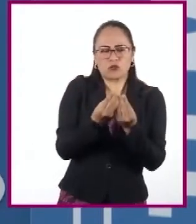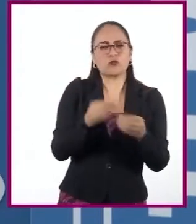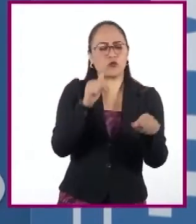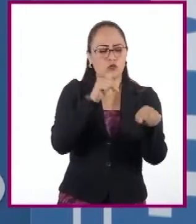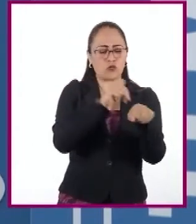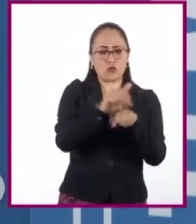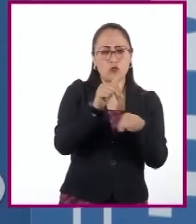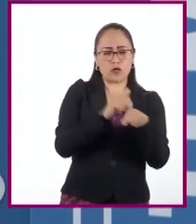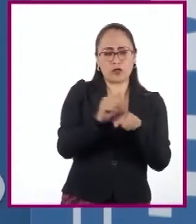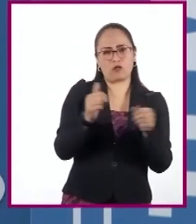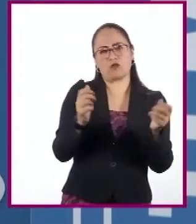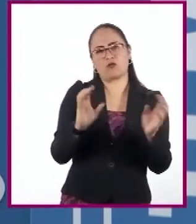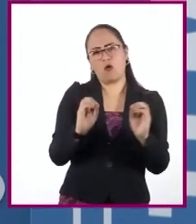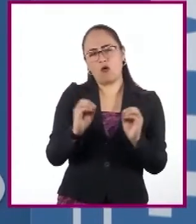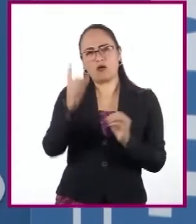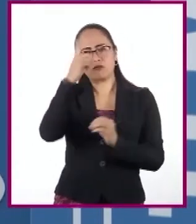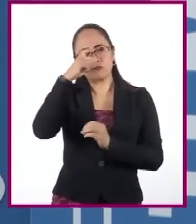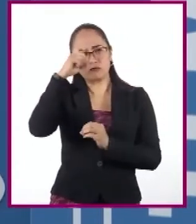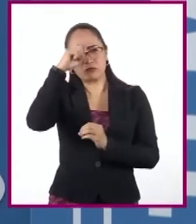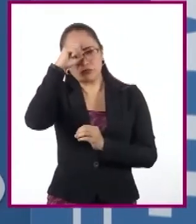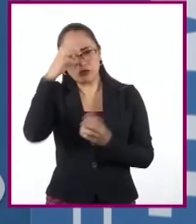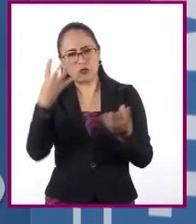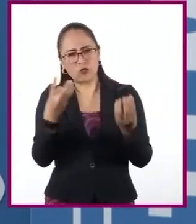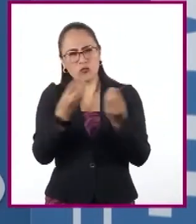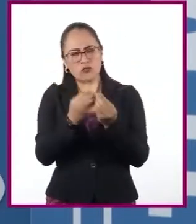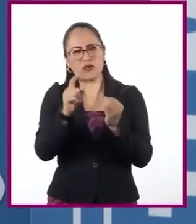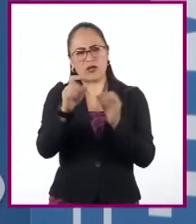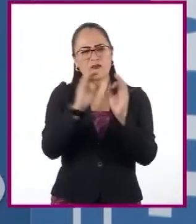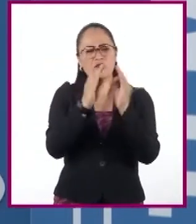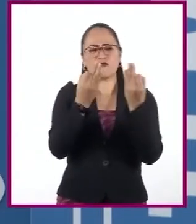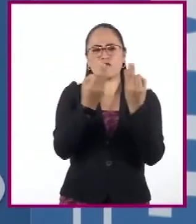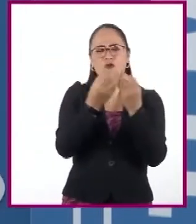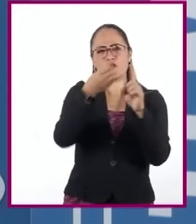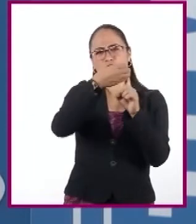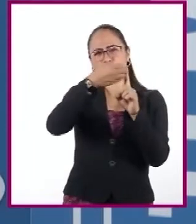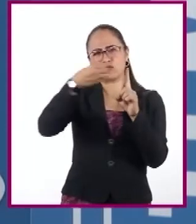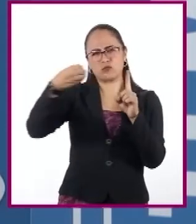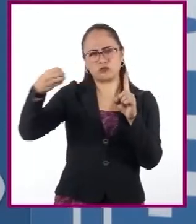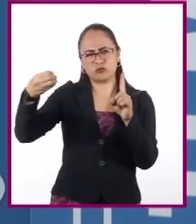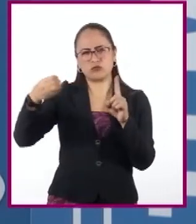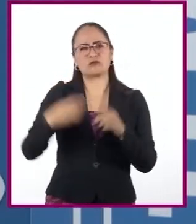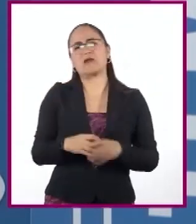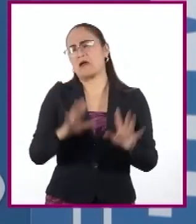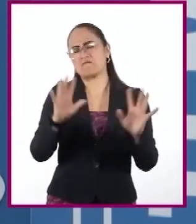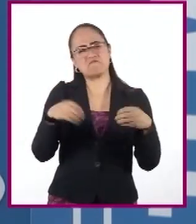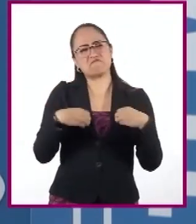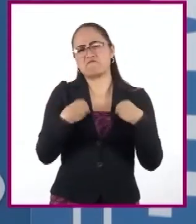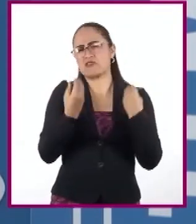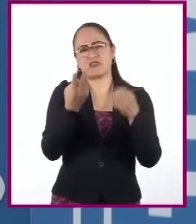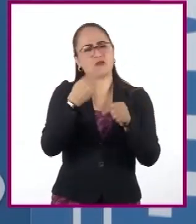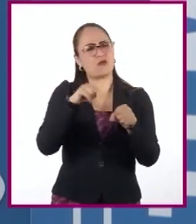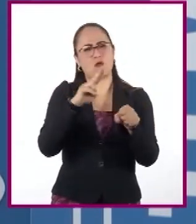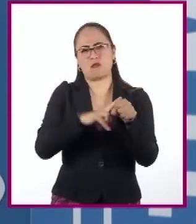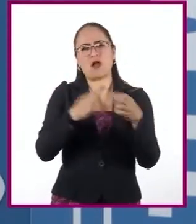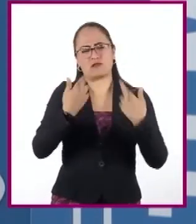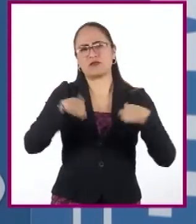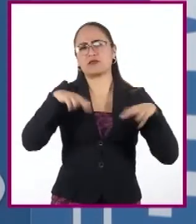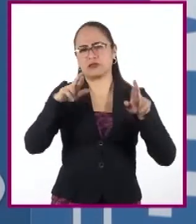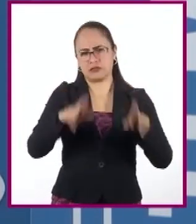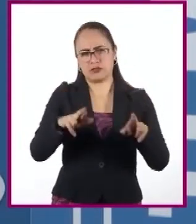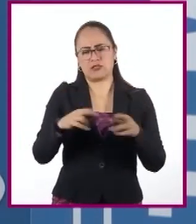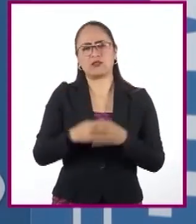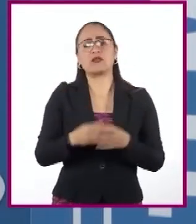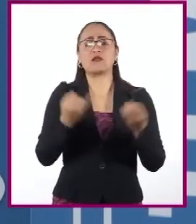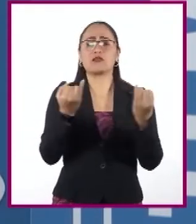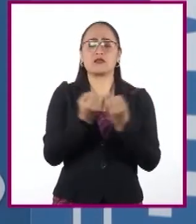e incógnitas nos permite modelar matemáticamente una situación de la vida. También es una herramienta